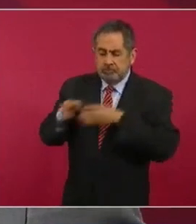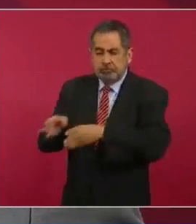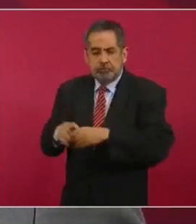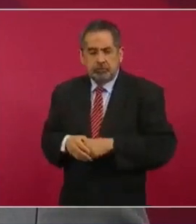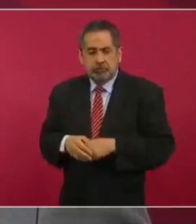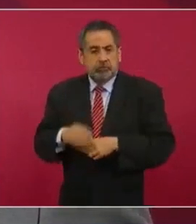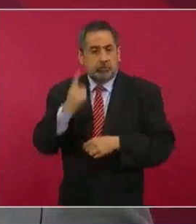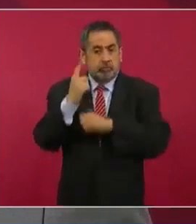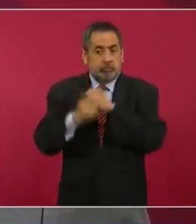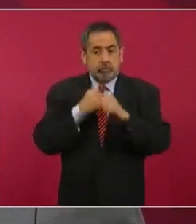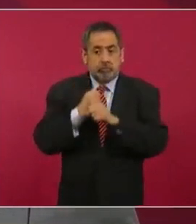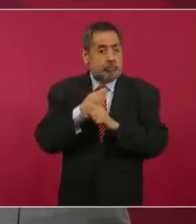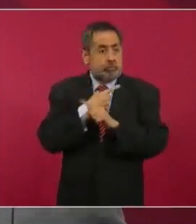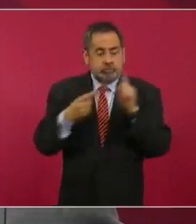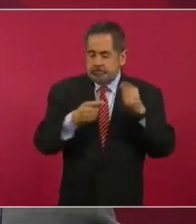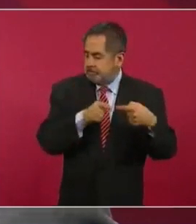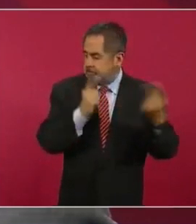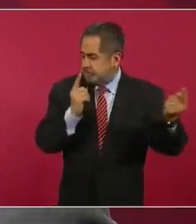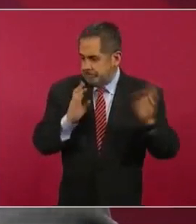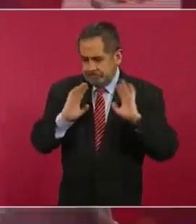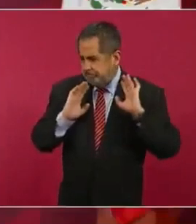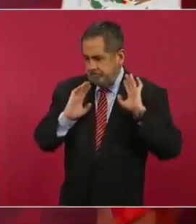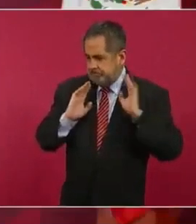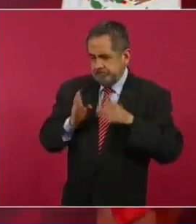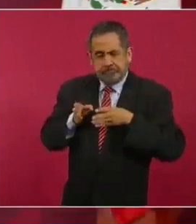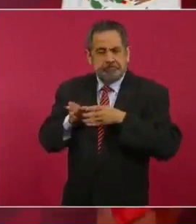como de 1 año, 1 año y medio,